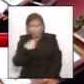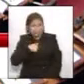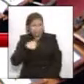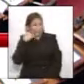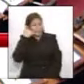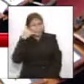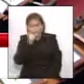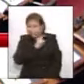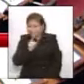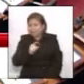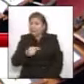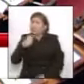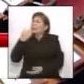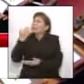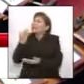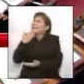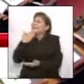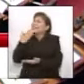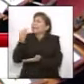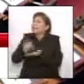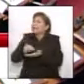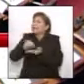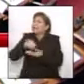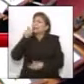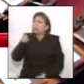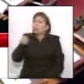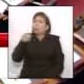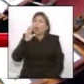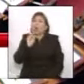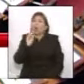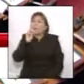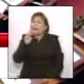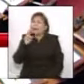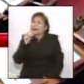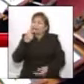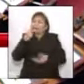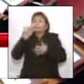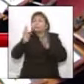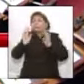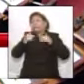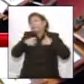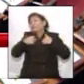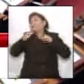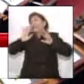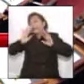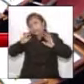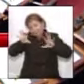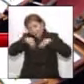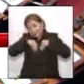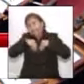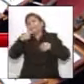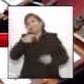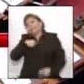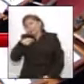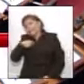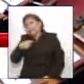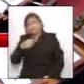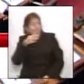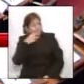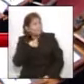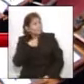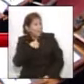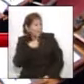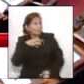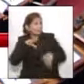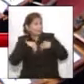llamo. Pero yo no llamo, pero presidente. María o tú. Bueno, si usted dice que yo, ya, yo pensé. Si yo digo.